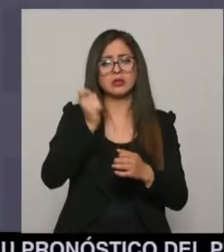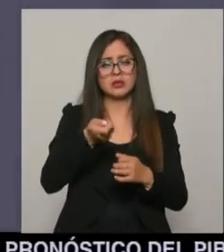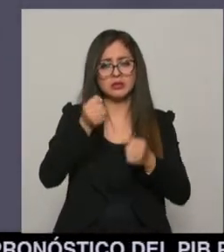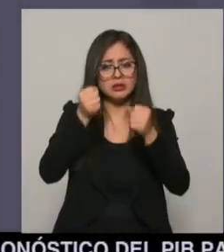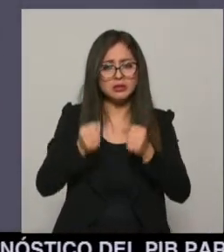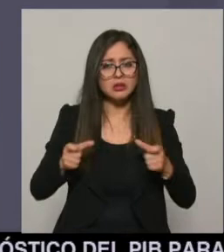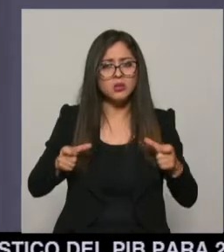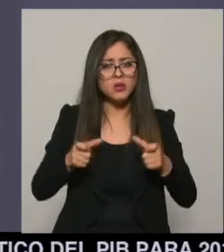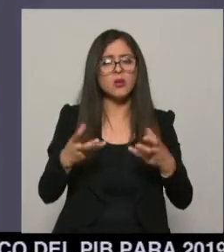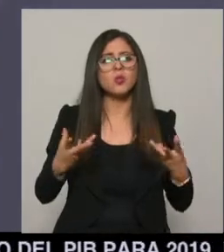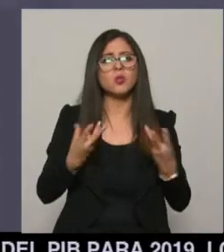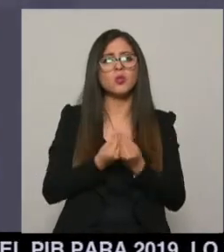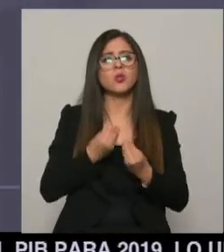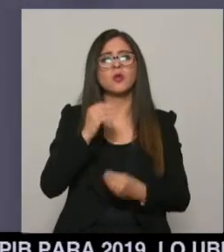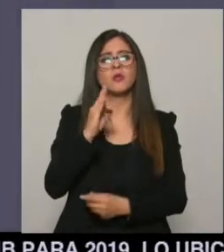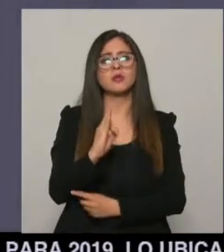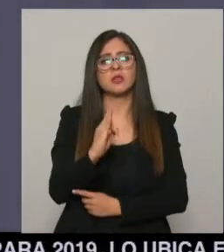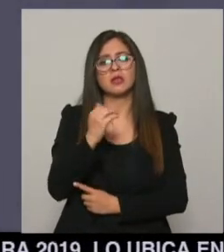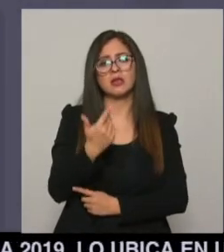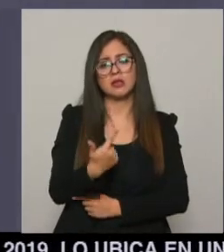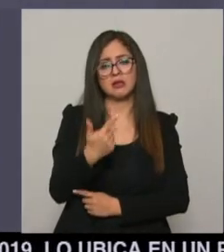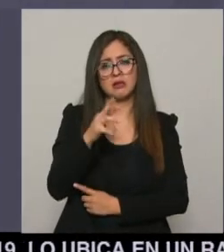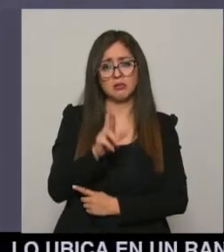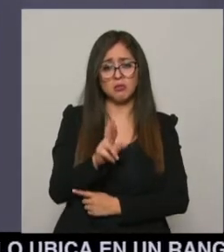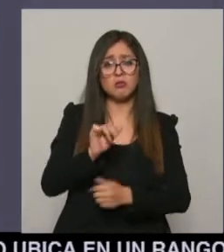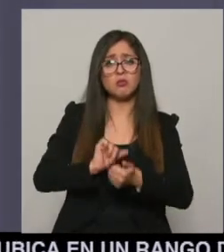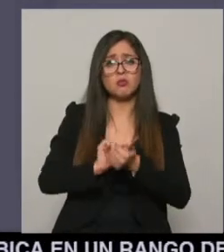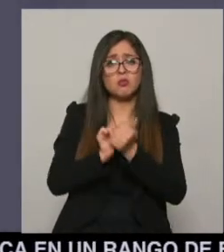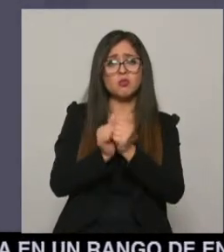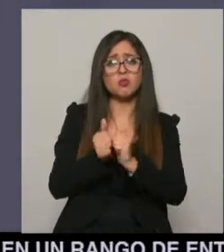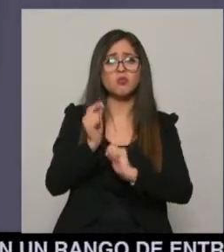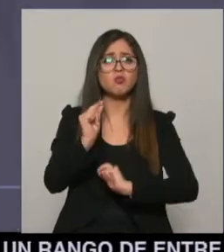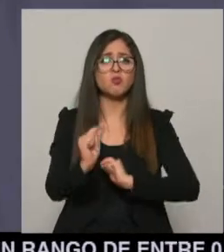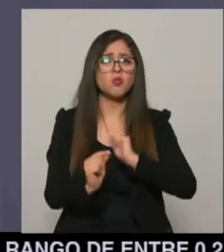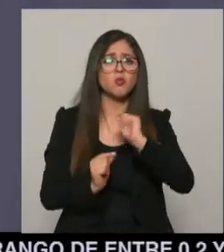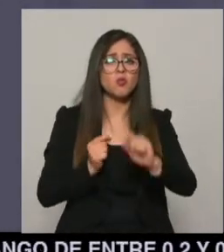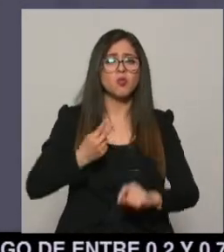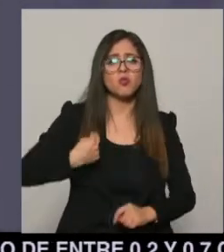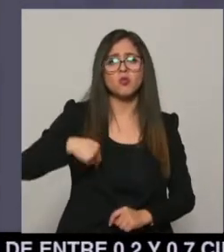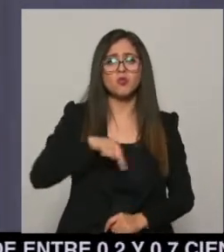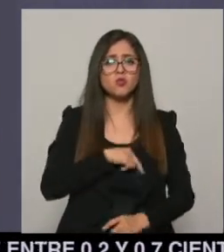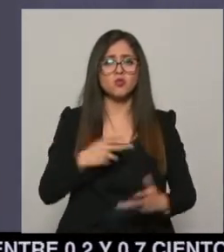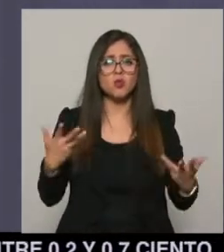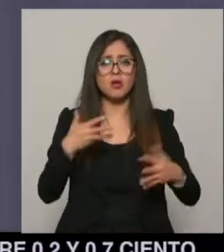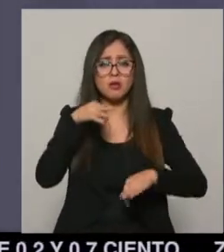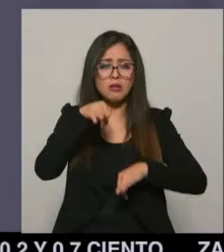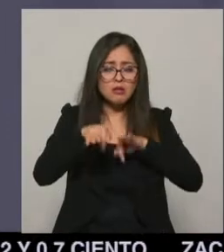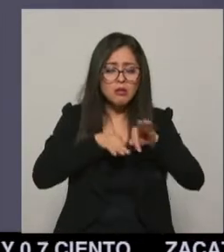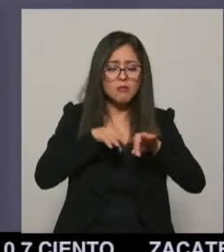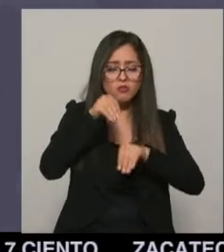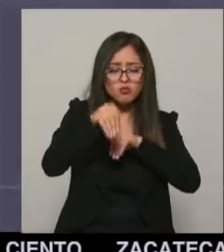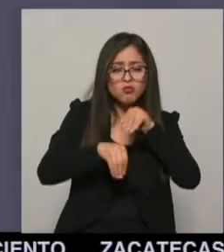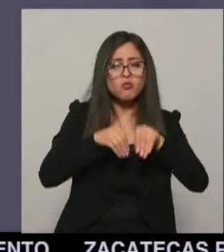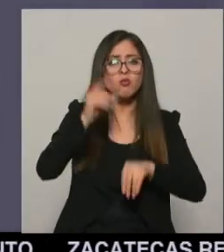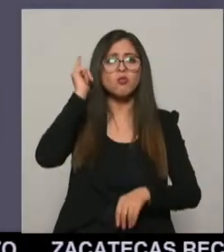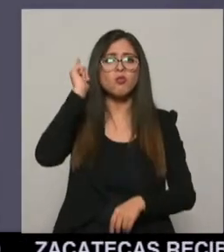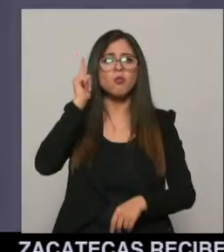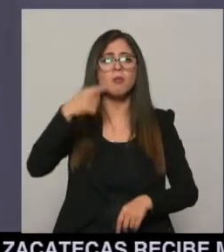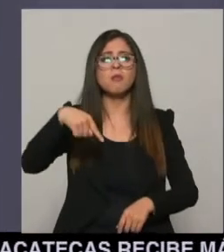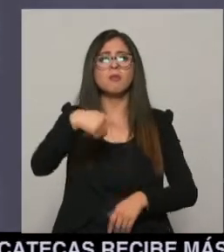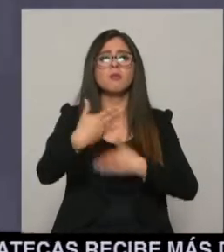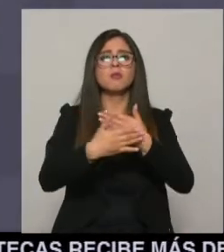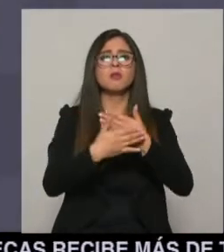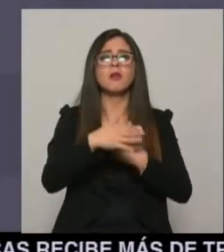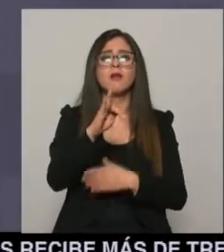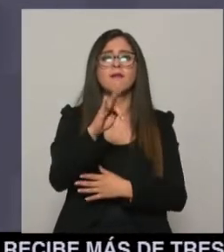con el de la Fiscalía General, que tiene que dar esta autonomía, le hemos venido trabajando durante muchos años. Ojalá en este periodo podamos tener un fiscal autónomo